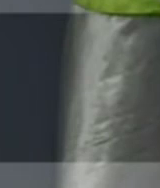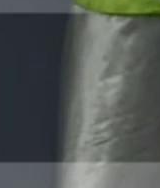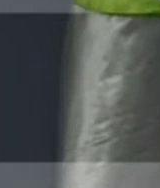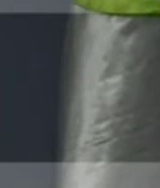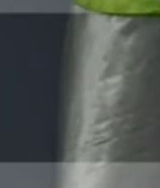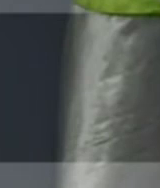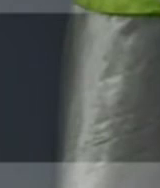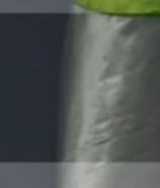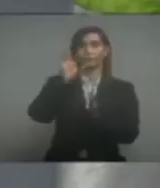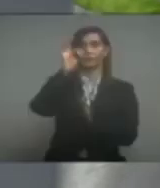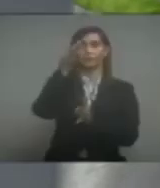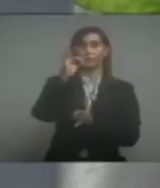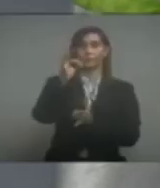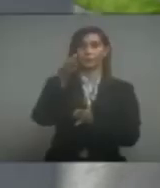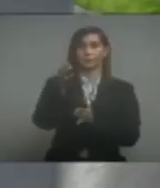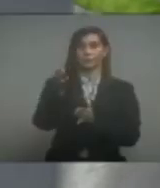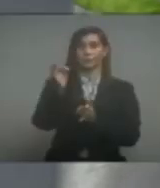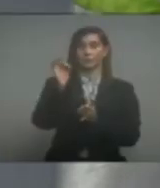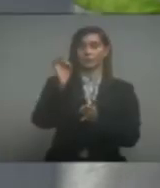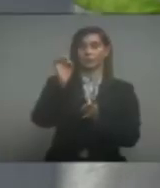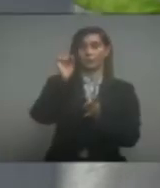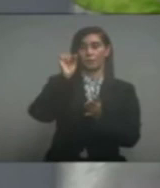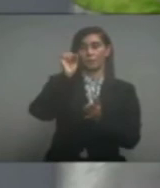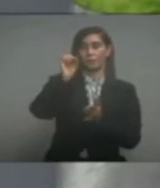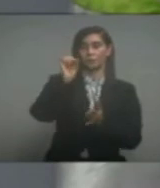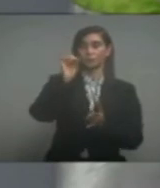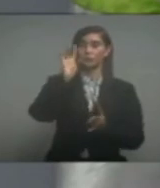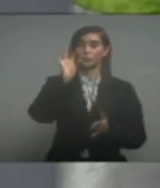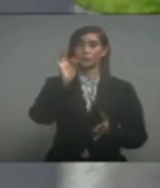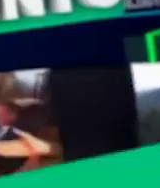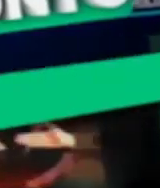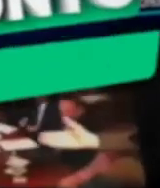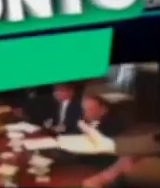en 19.97 por ciento